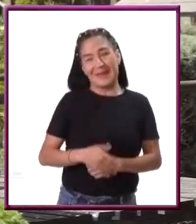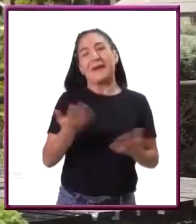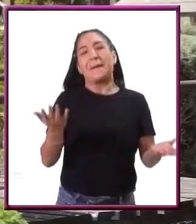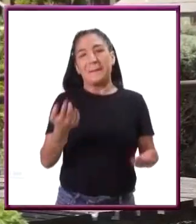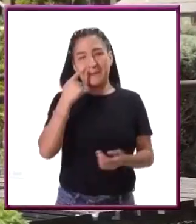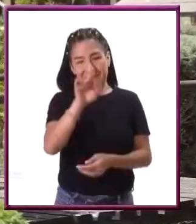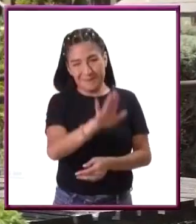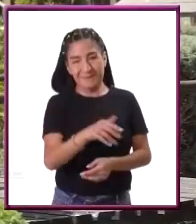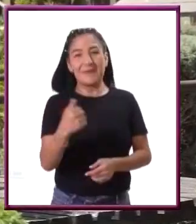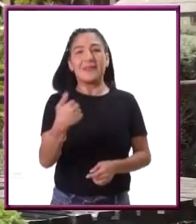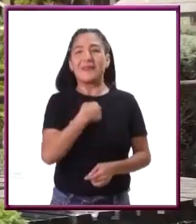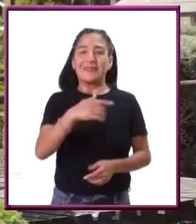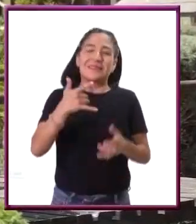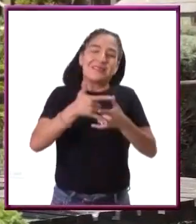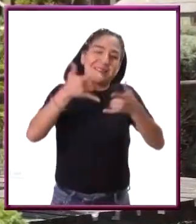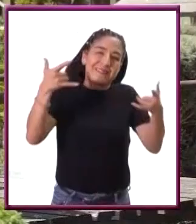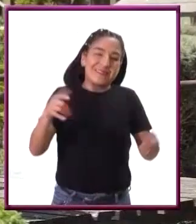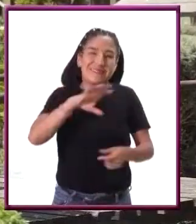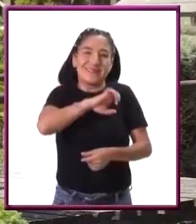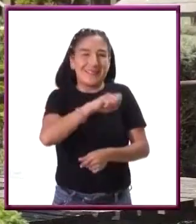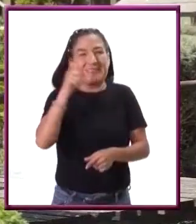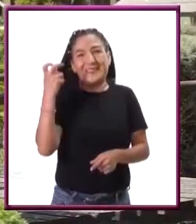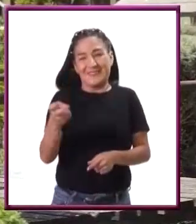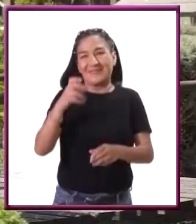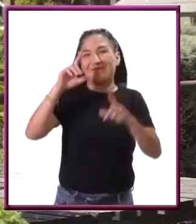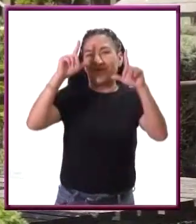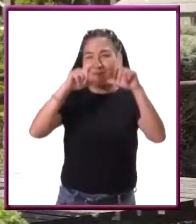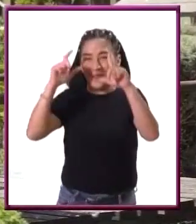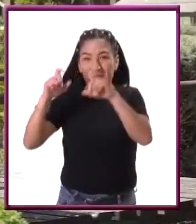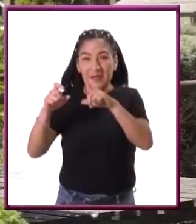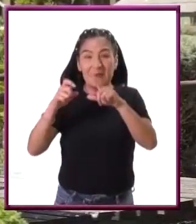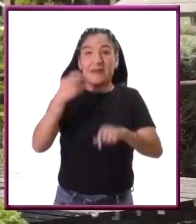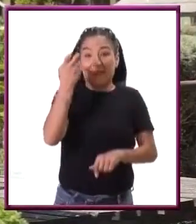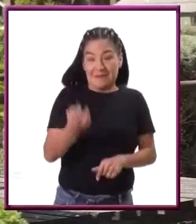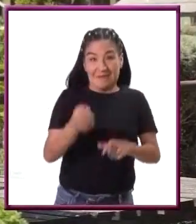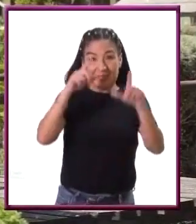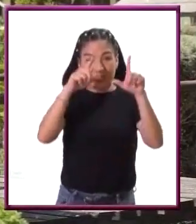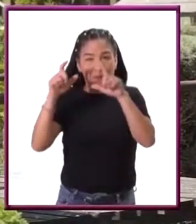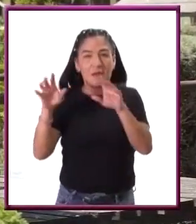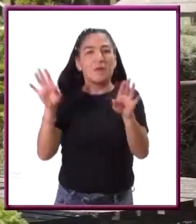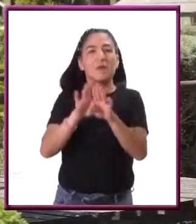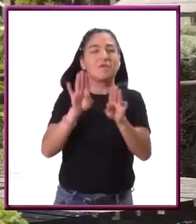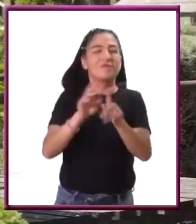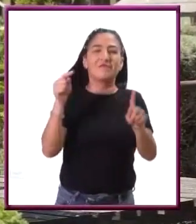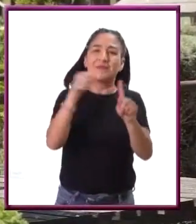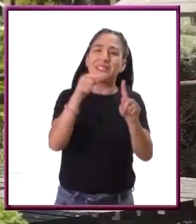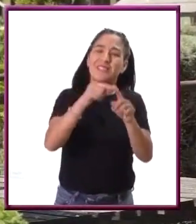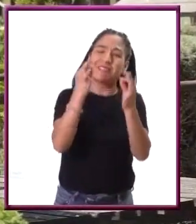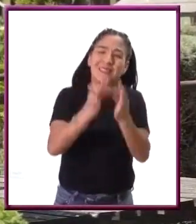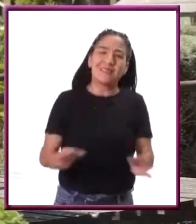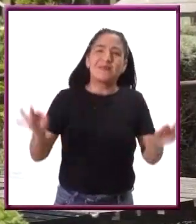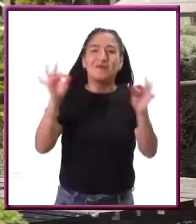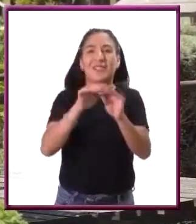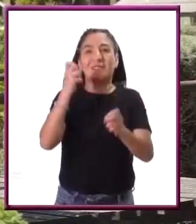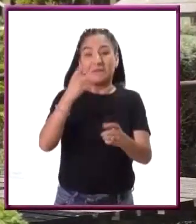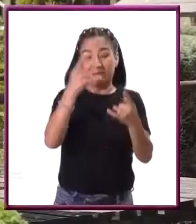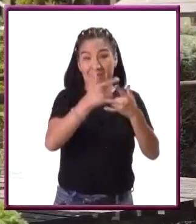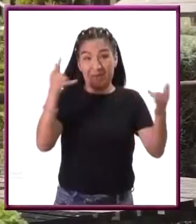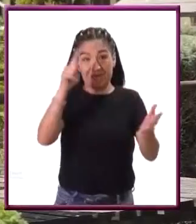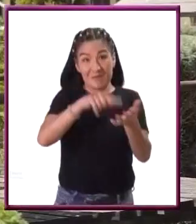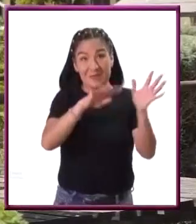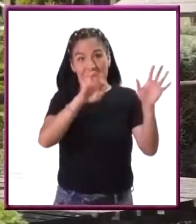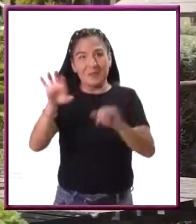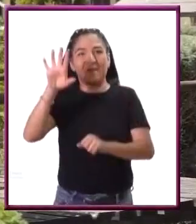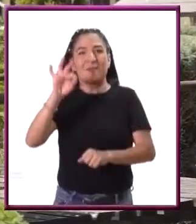Pues mira, me encanta la historia de la fotografía y esta cámara tuvo un capítulo importante en la historia de ella en